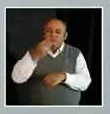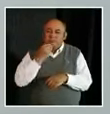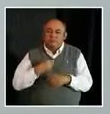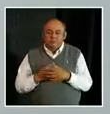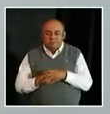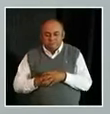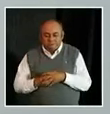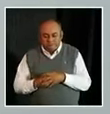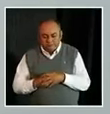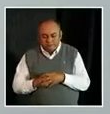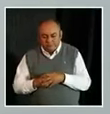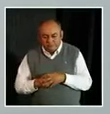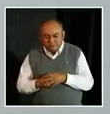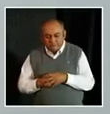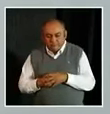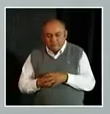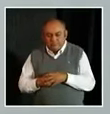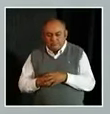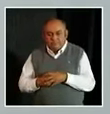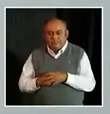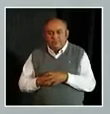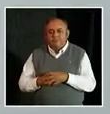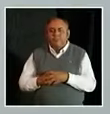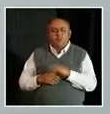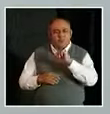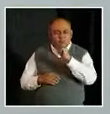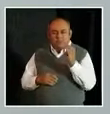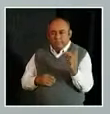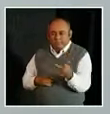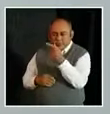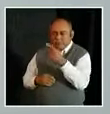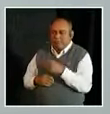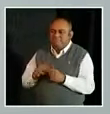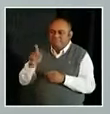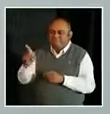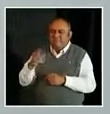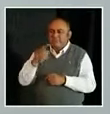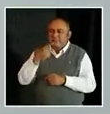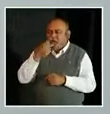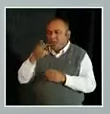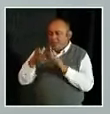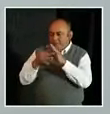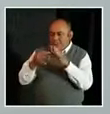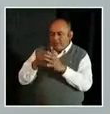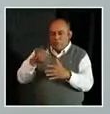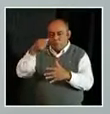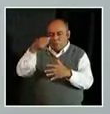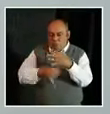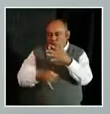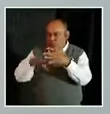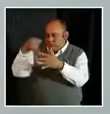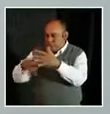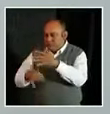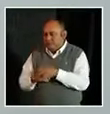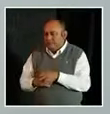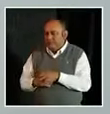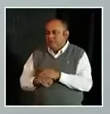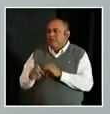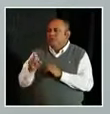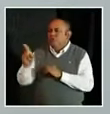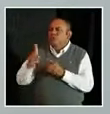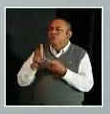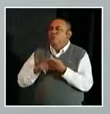Arquitecto, buen día. Víctor González de Multimedios. Dos preguntas respecto a los pozos profundos. La primera, ¿cuál es la ubicación donde están